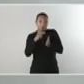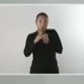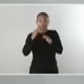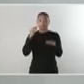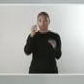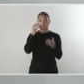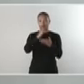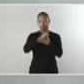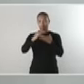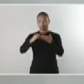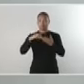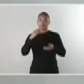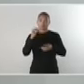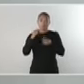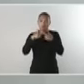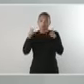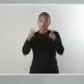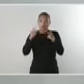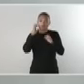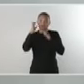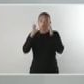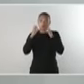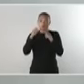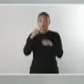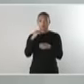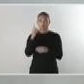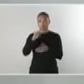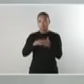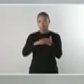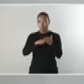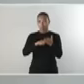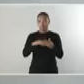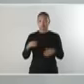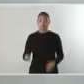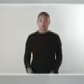este ejercicio de libre expresión democrática